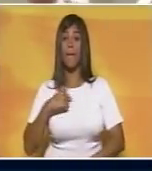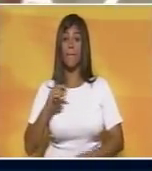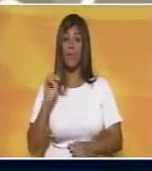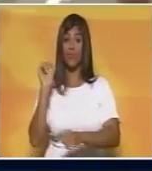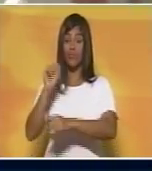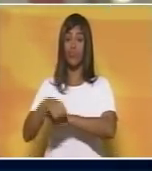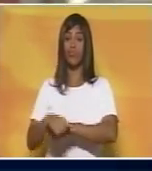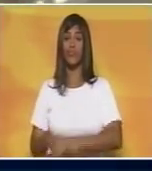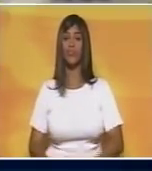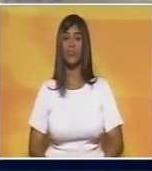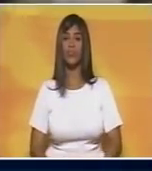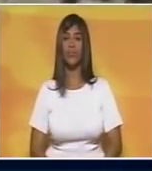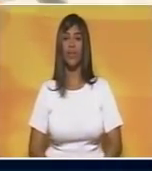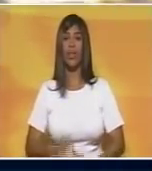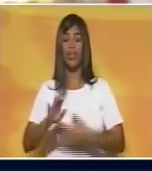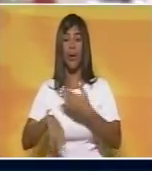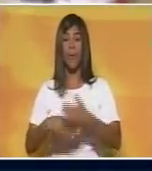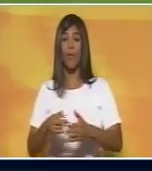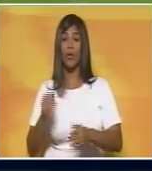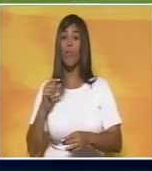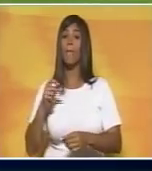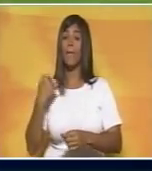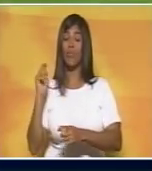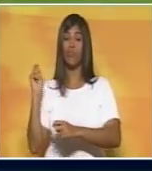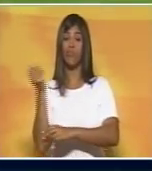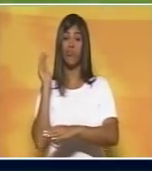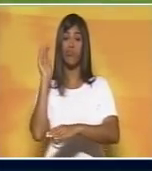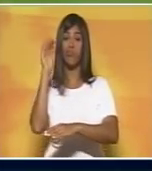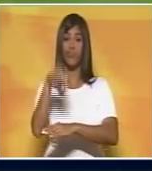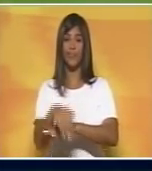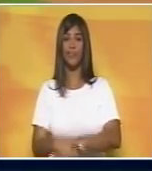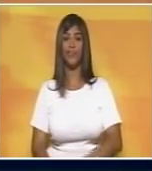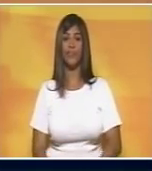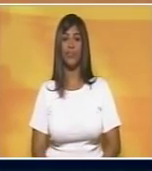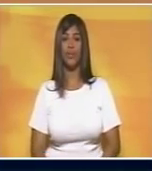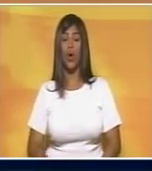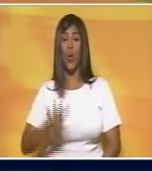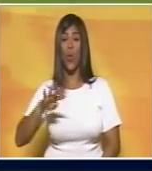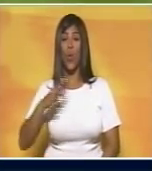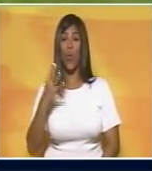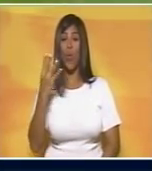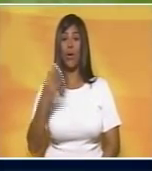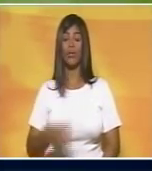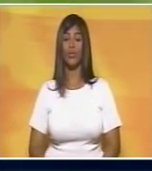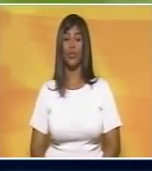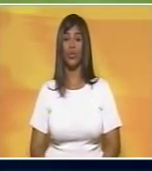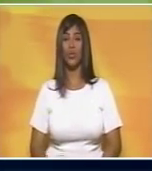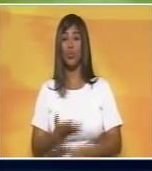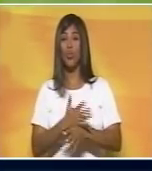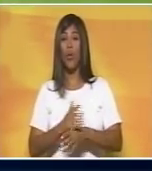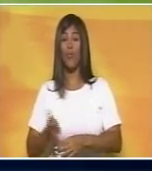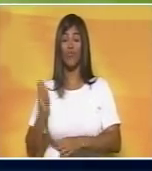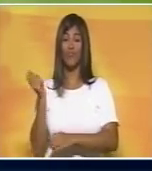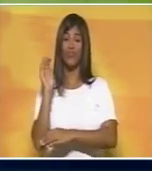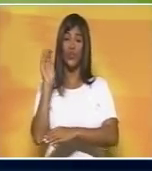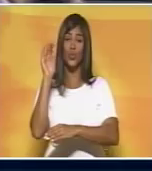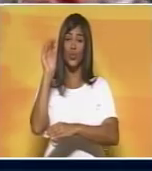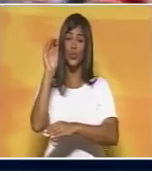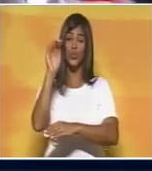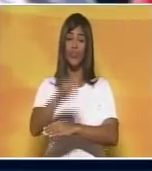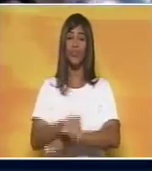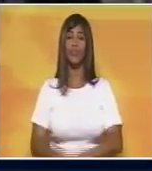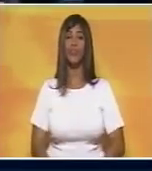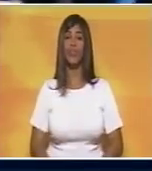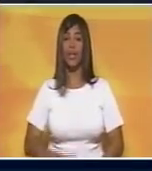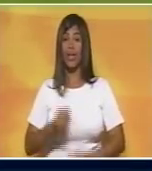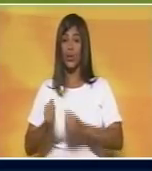en circulación y luego anotar gracias a un jonrón de Josh Donaldson. En el cuarto, imparable para Acuña entre el centro y la derecha